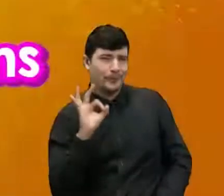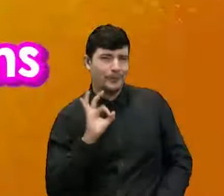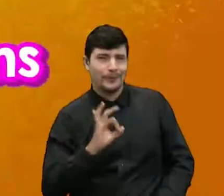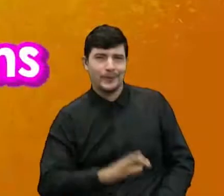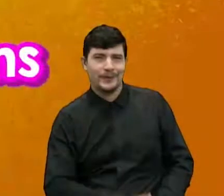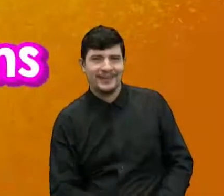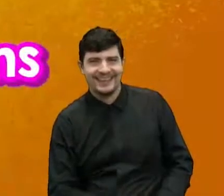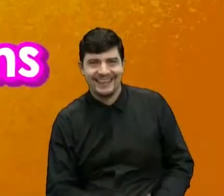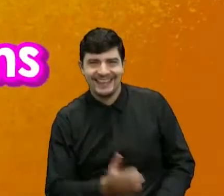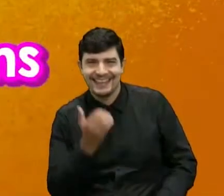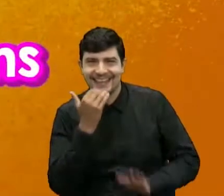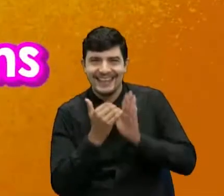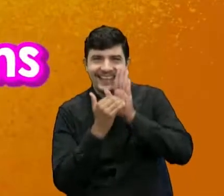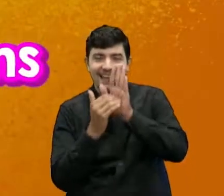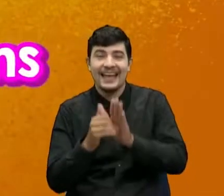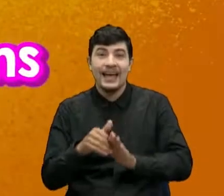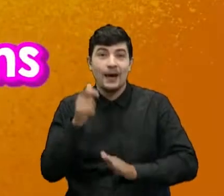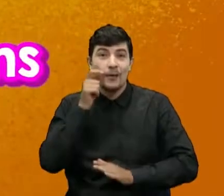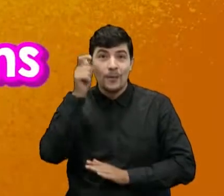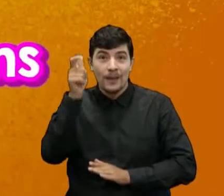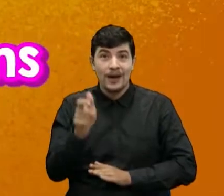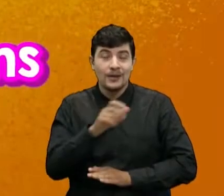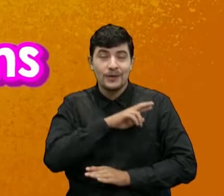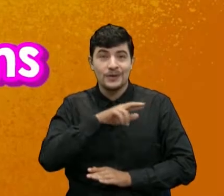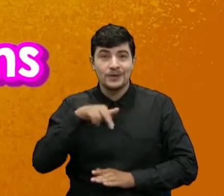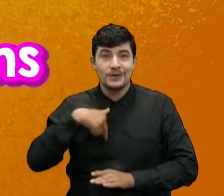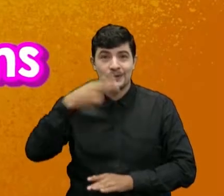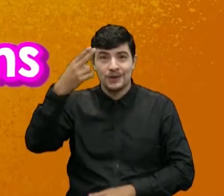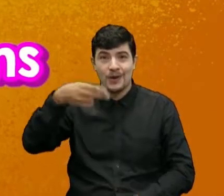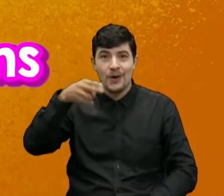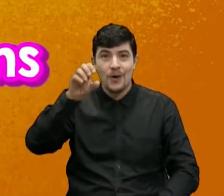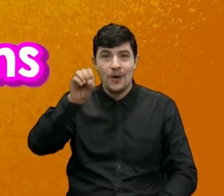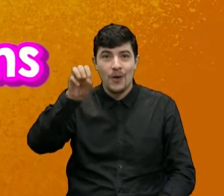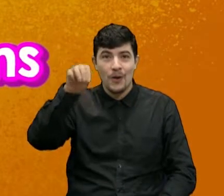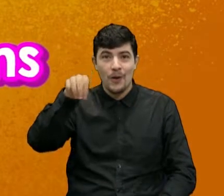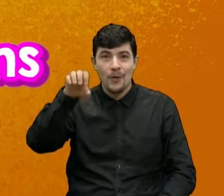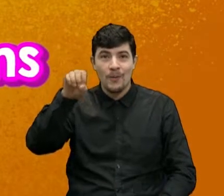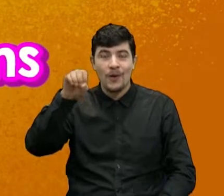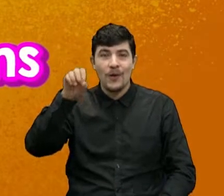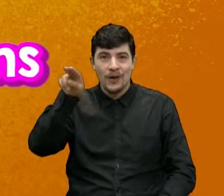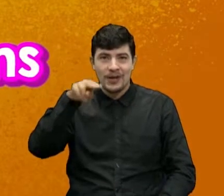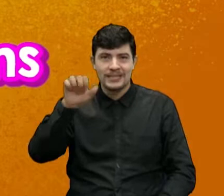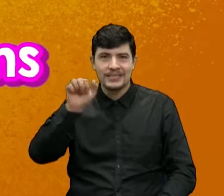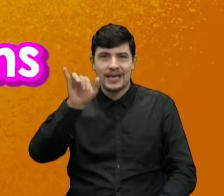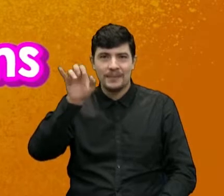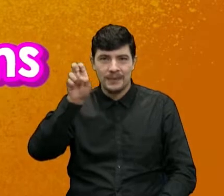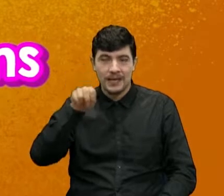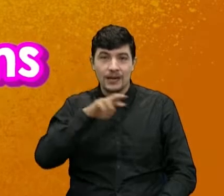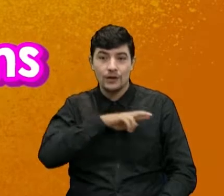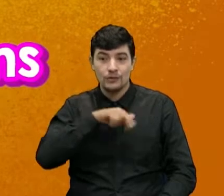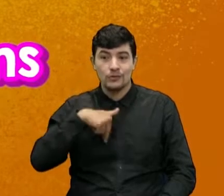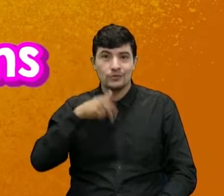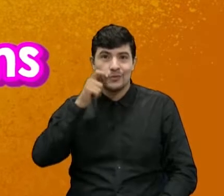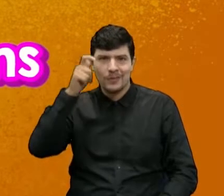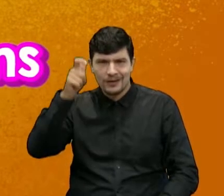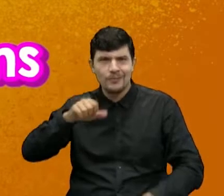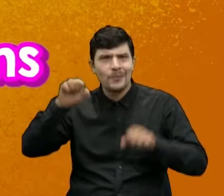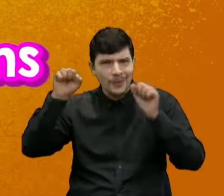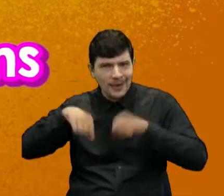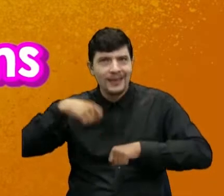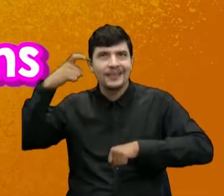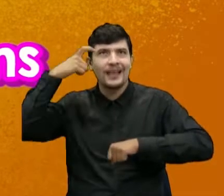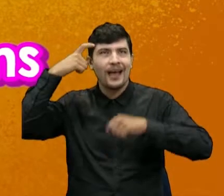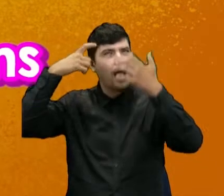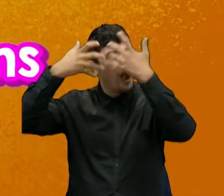Ejemplos Pues los humanos somos homo sapiens Sí Fíjate que ya lo dijimos Comparamos aquí algunas cosas Cuando hablamos